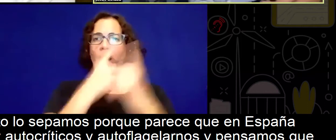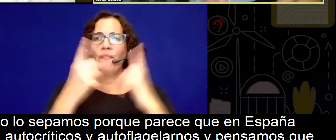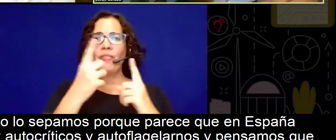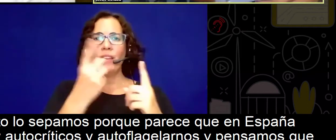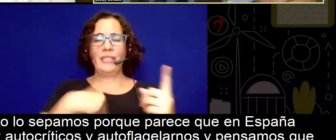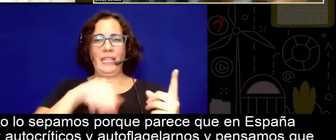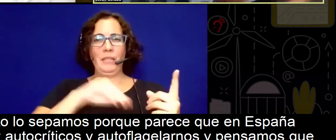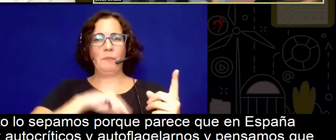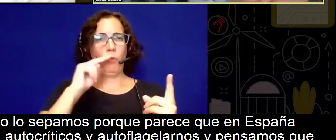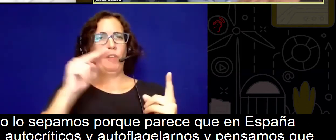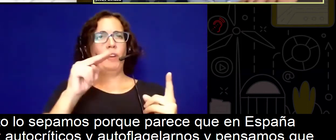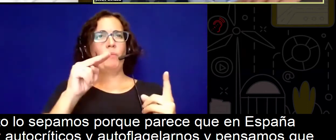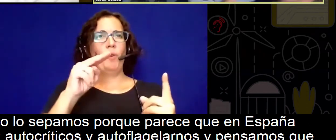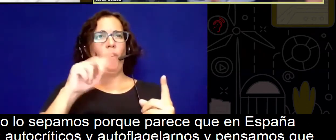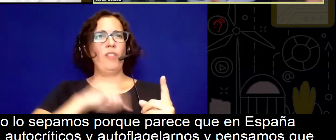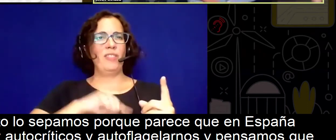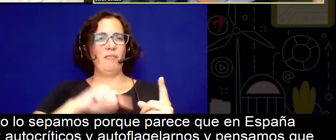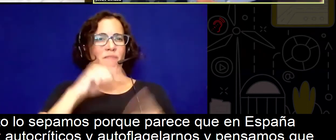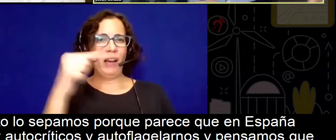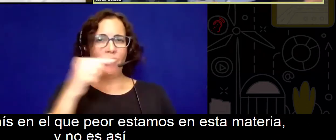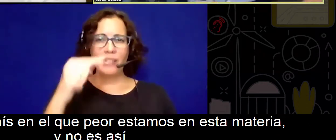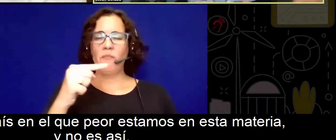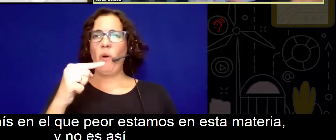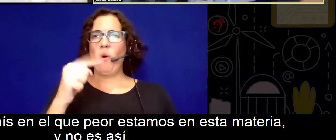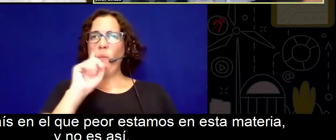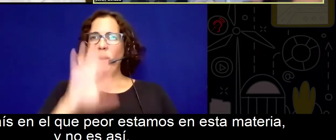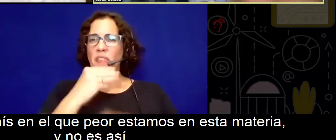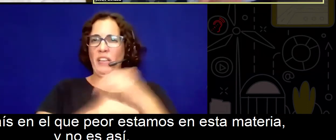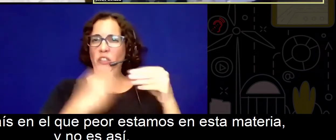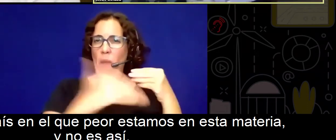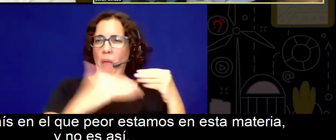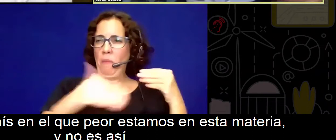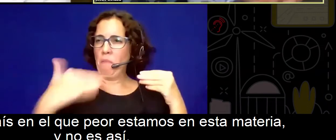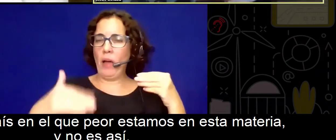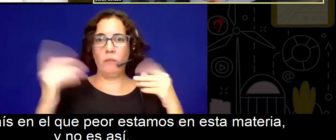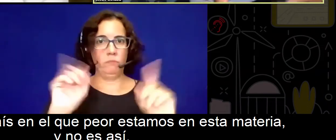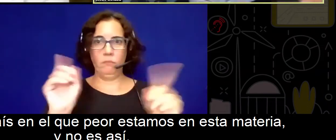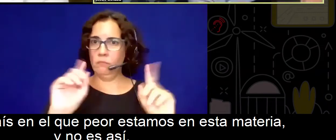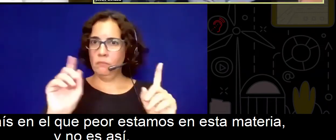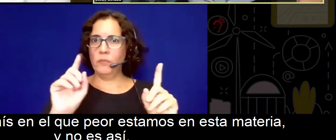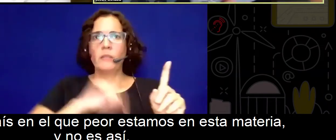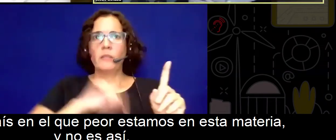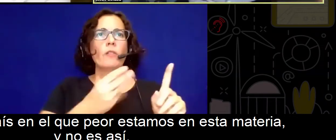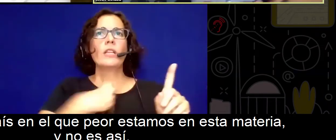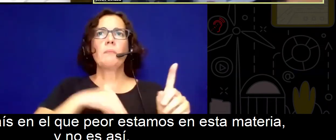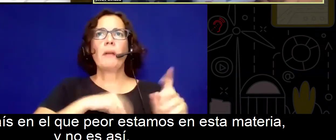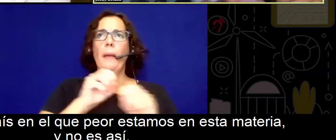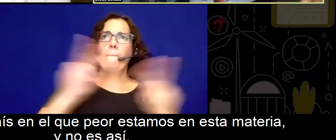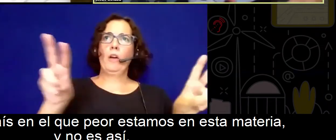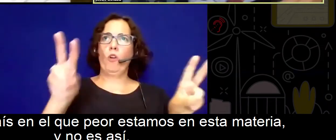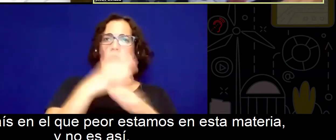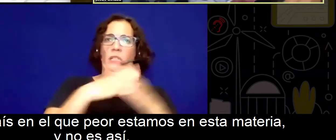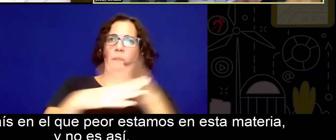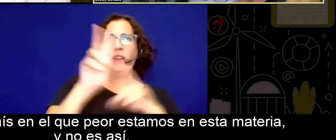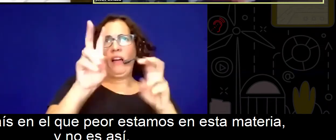autocríticos y autoflagelarnos, ¿no? Y pensamos que España pues, es el país en el que peor estamos en esta materia. E